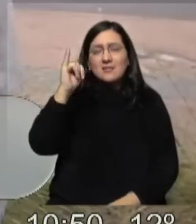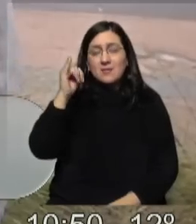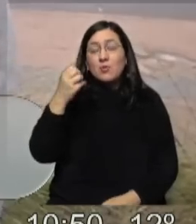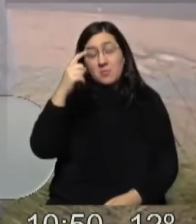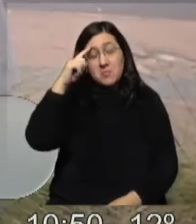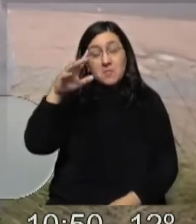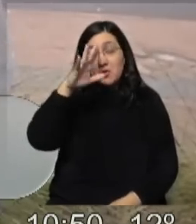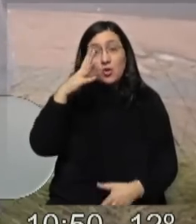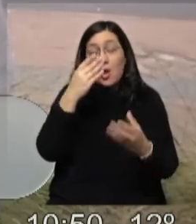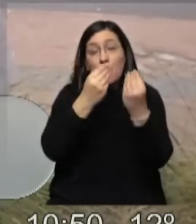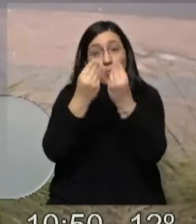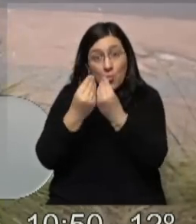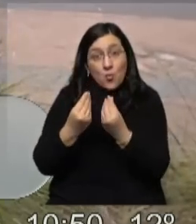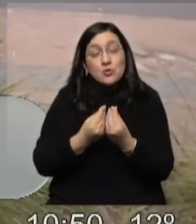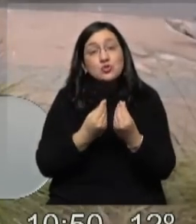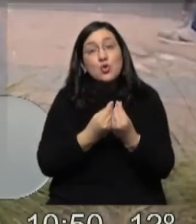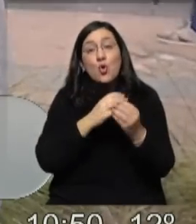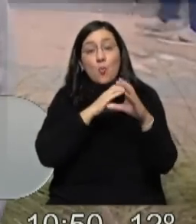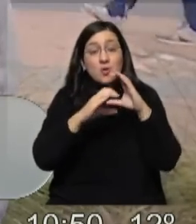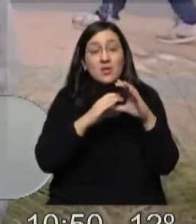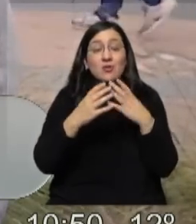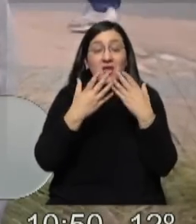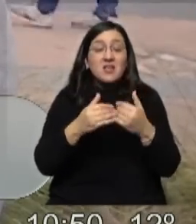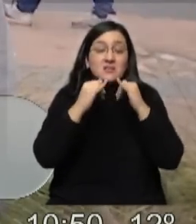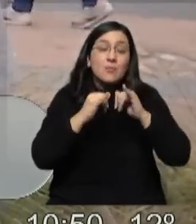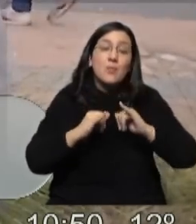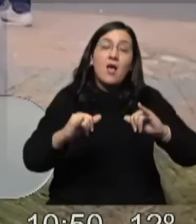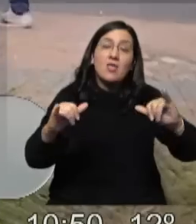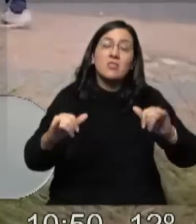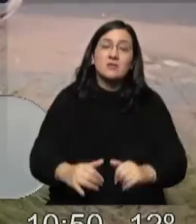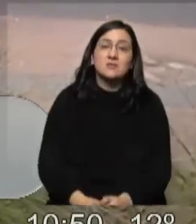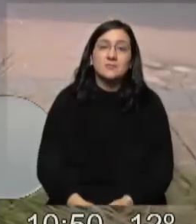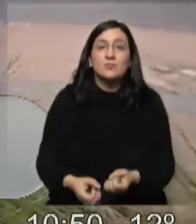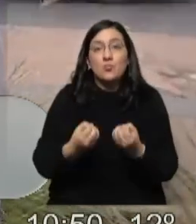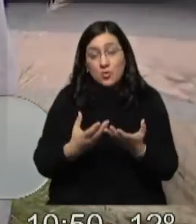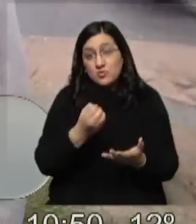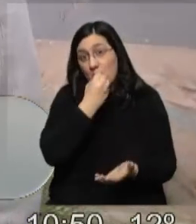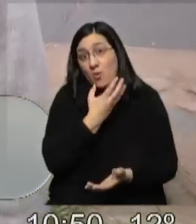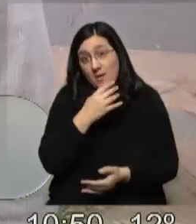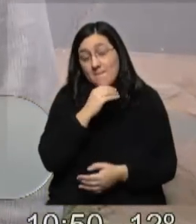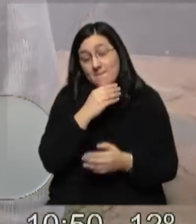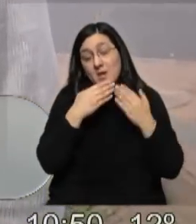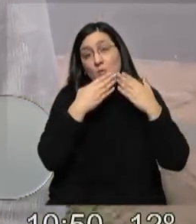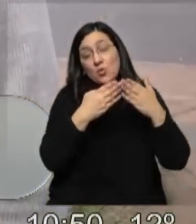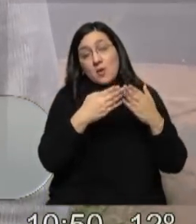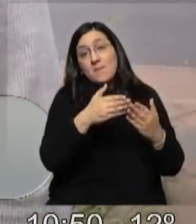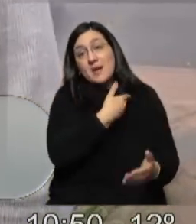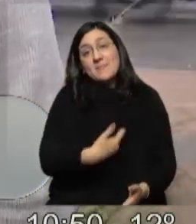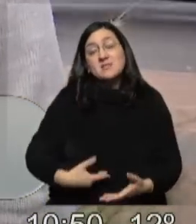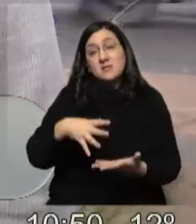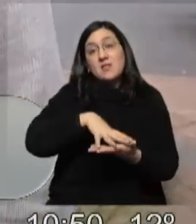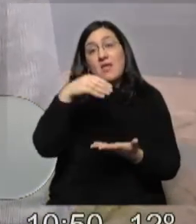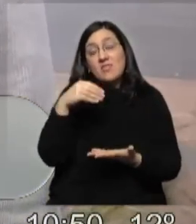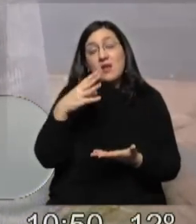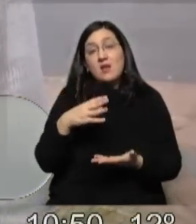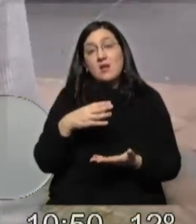imagino que también harán mérito para bueno, hacer una publicidad, una propaganda de una empresa estatal? Bueno, es una buena pregunta para el presidente de Antel, Gabriel